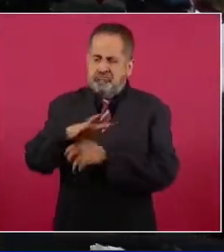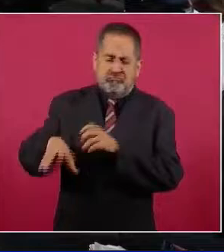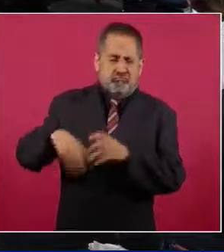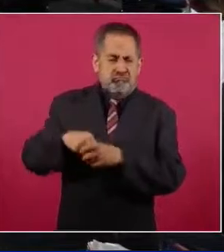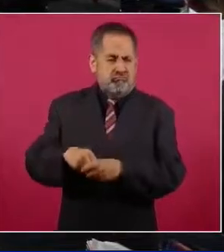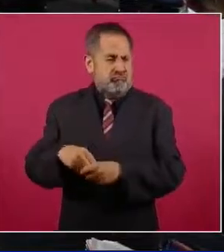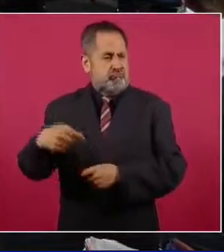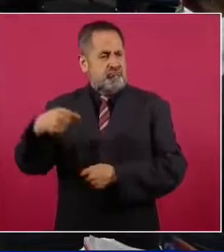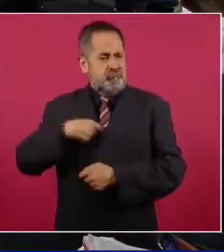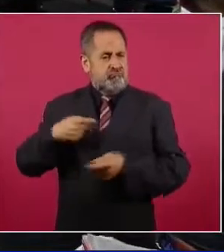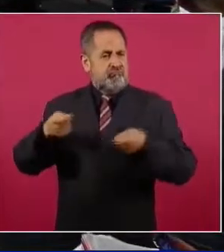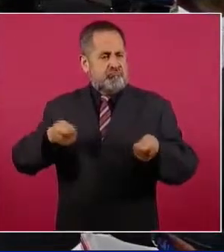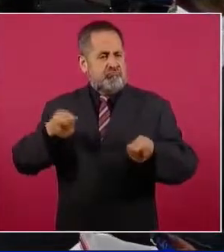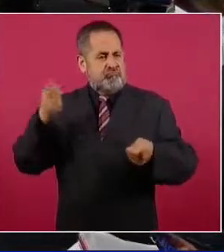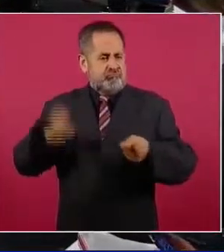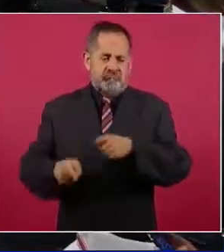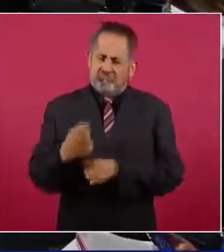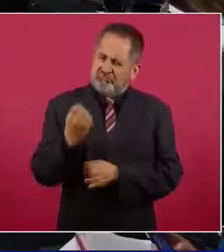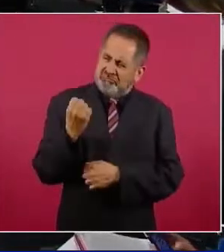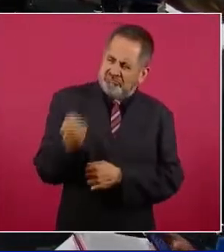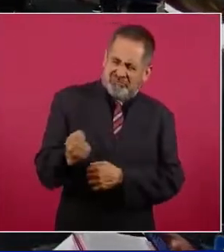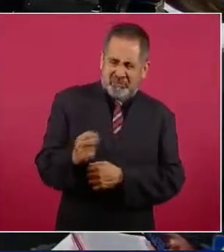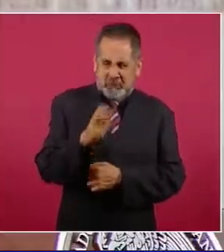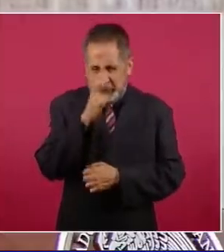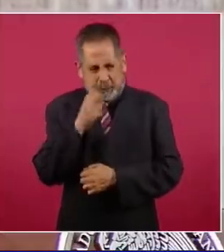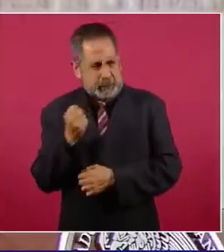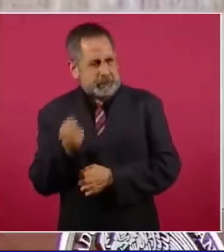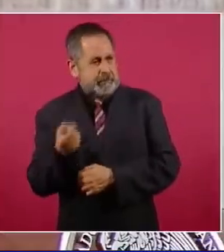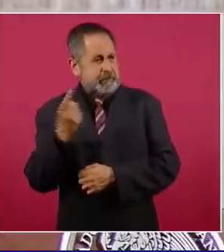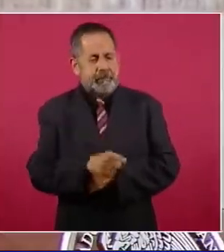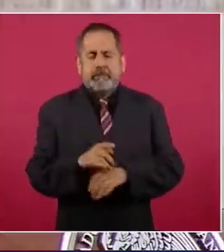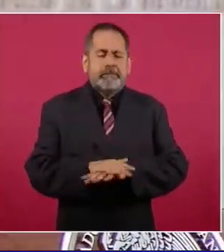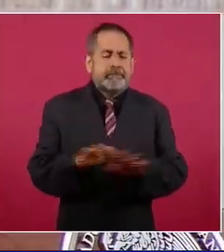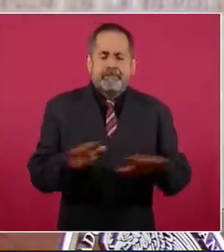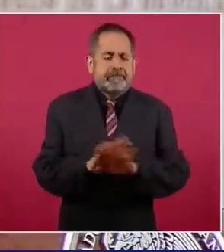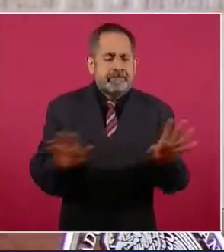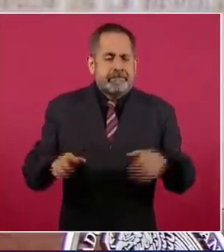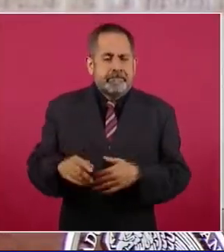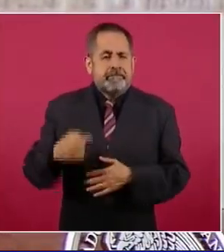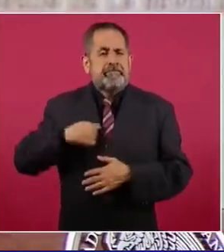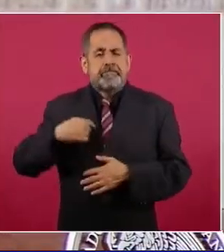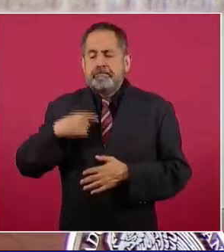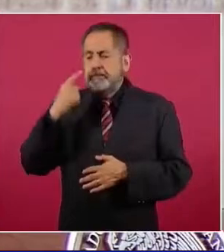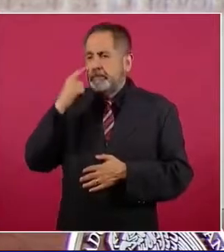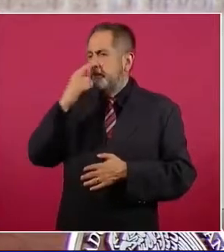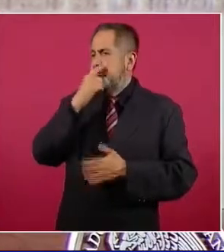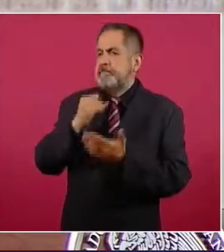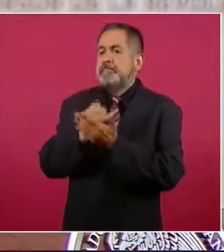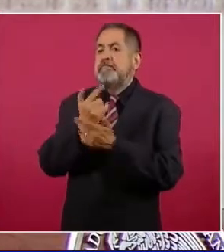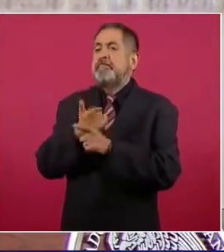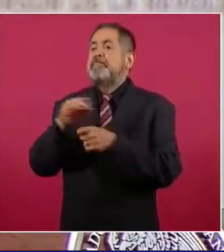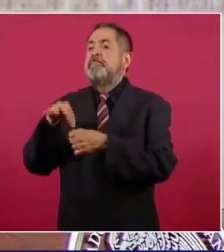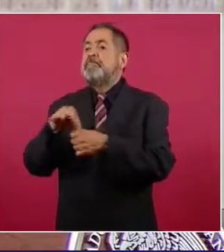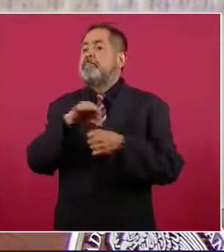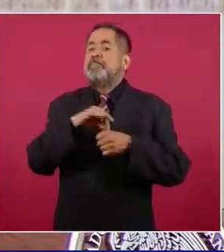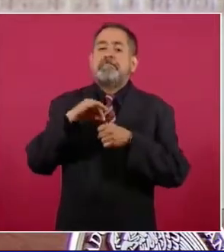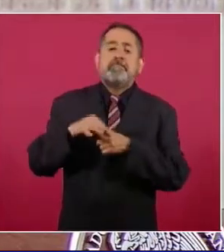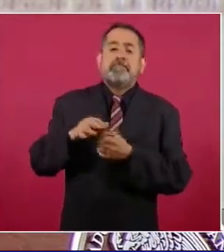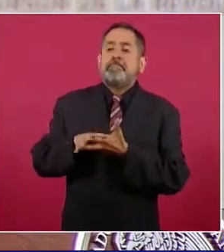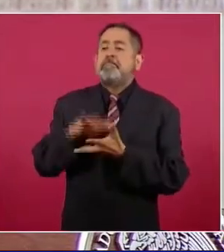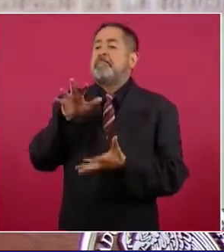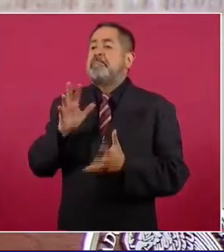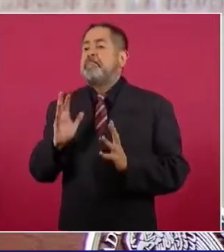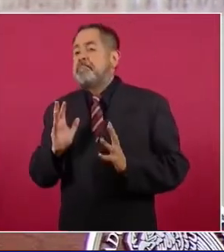totalitarias, tiránicas. Nosotros somos demócratas, de verdad,